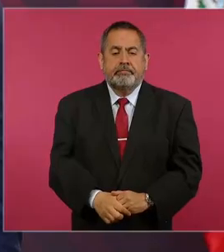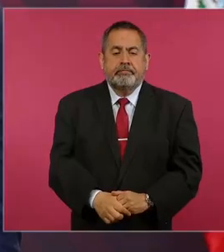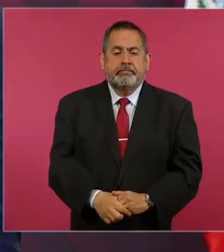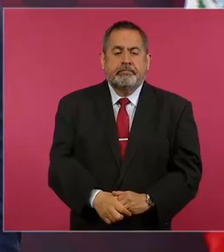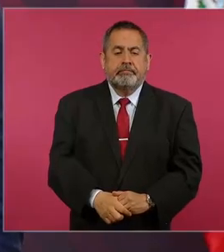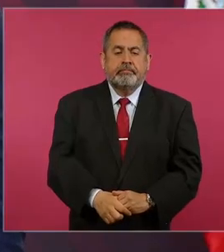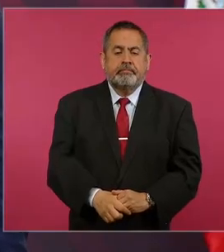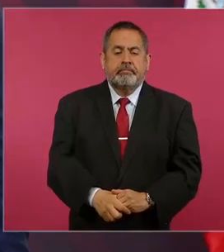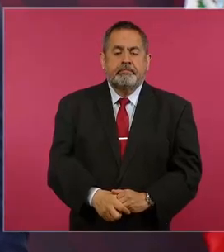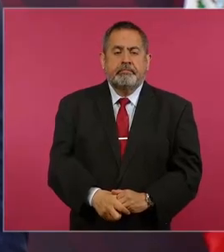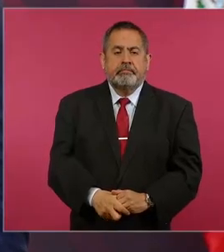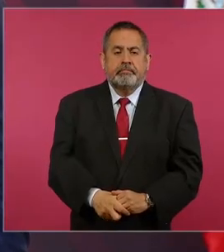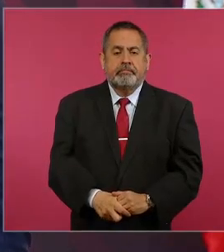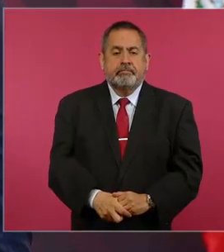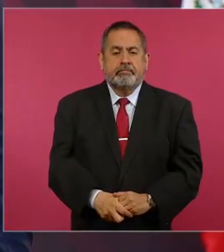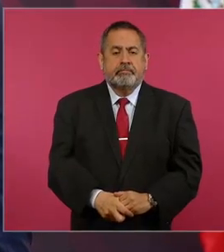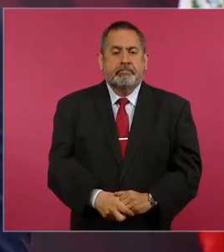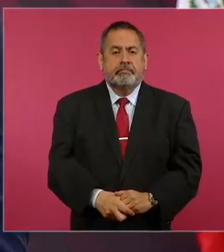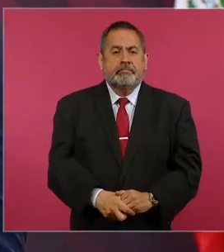Y